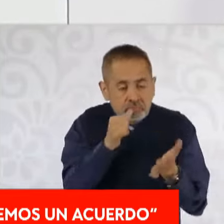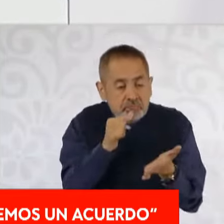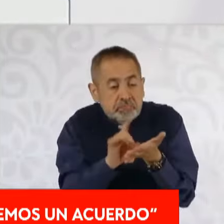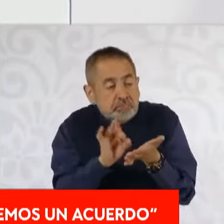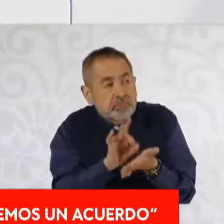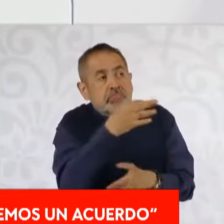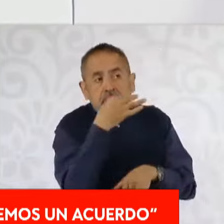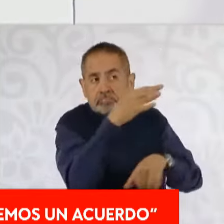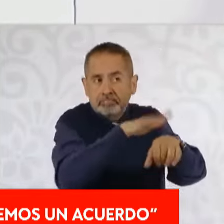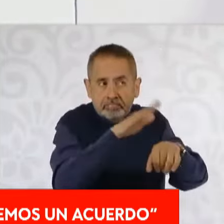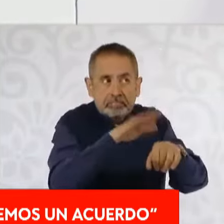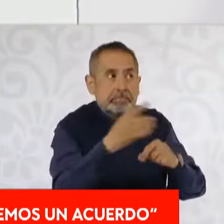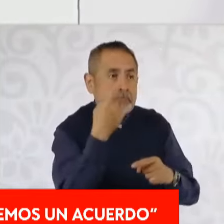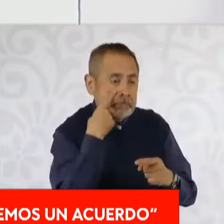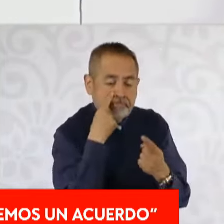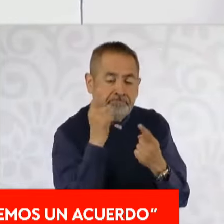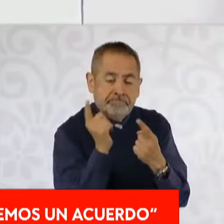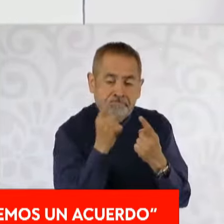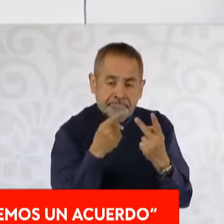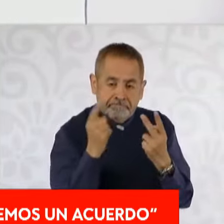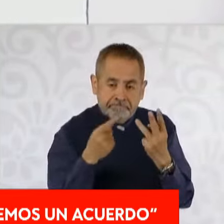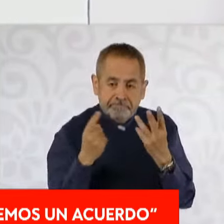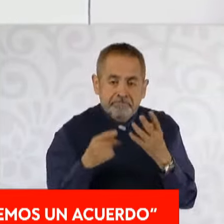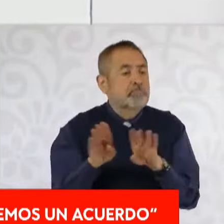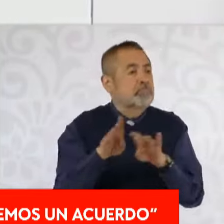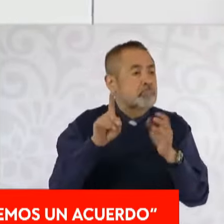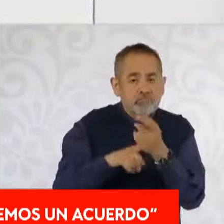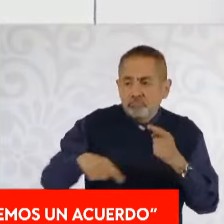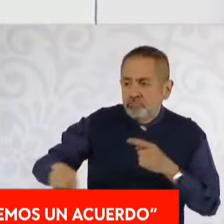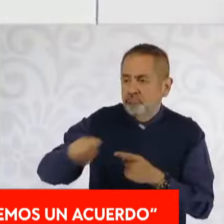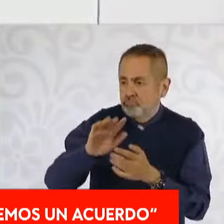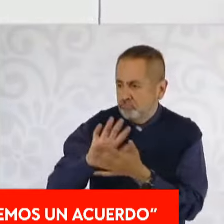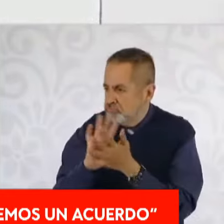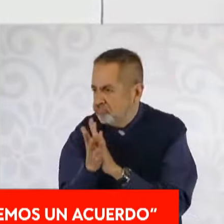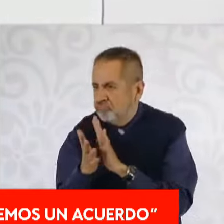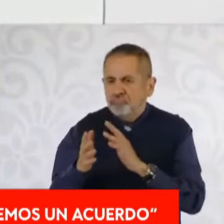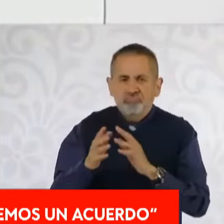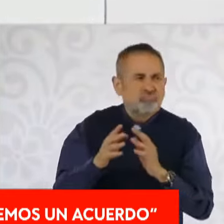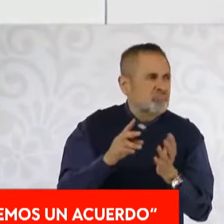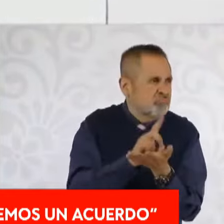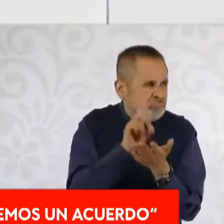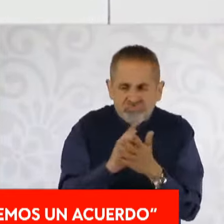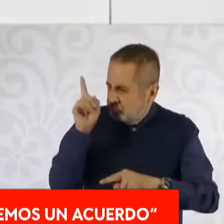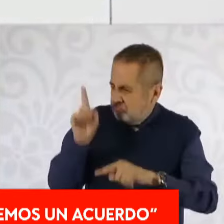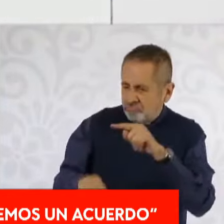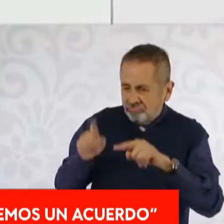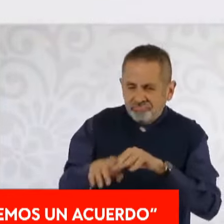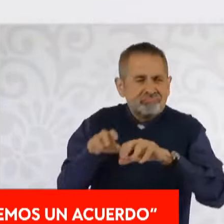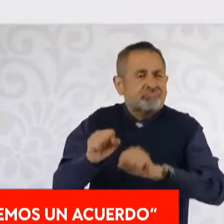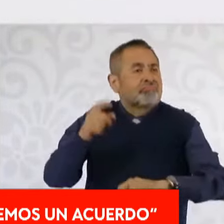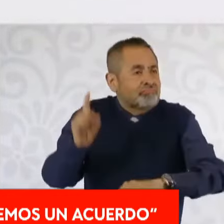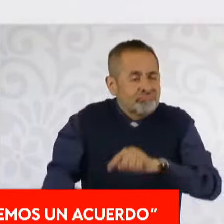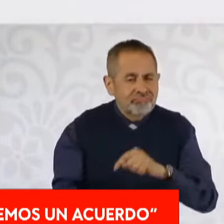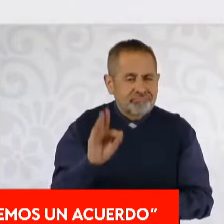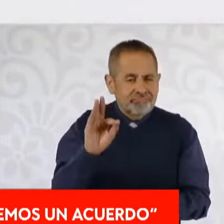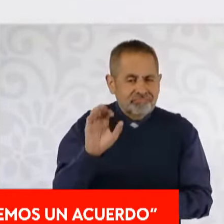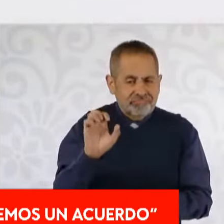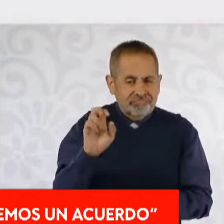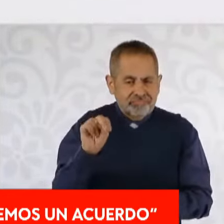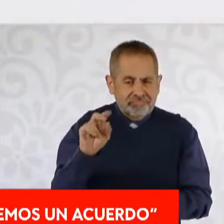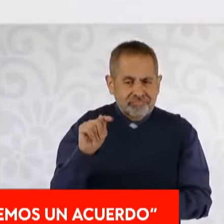materia de el combate al narcotráfico y particularmente al fentanilo, que fue parte de